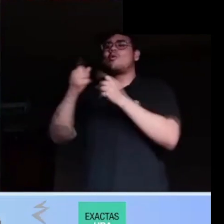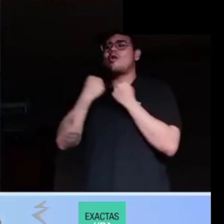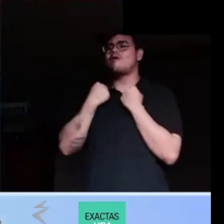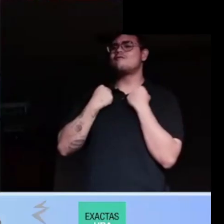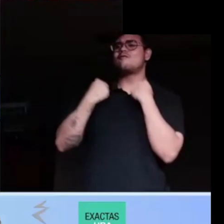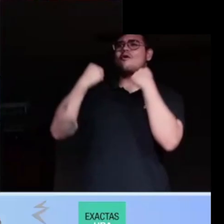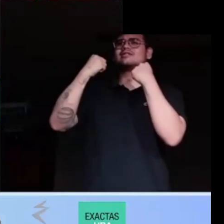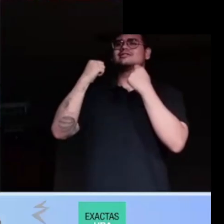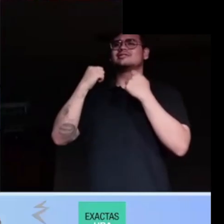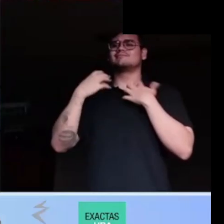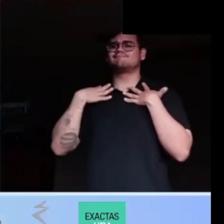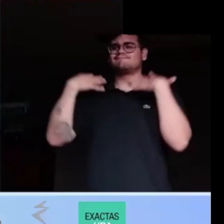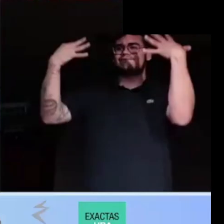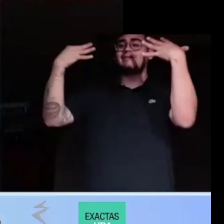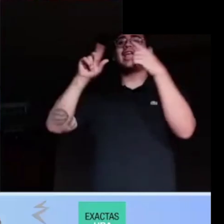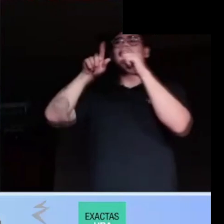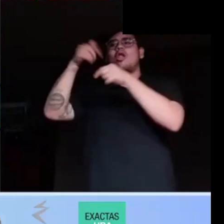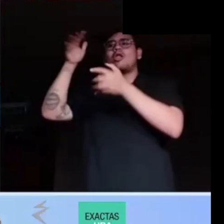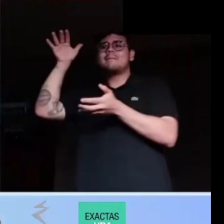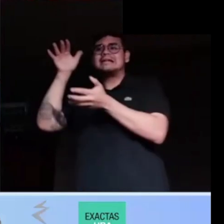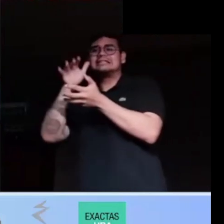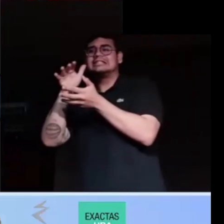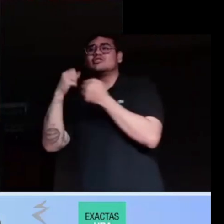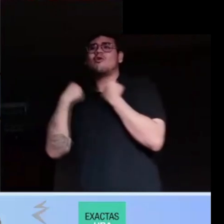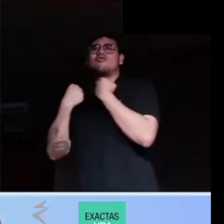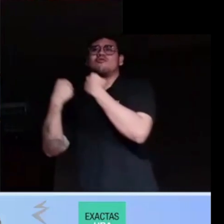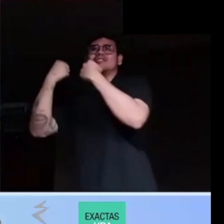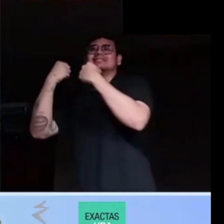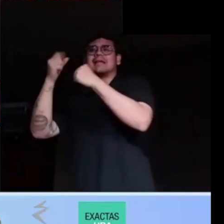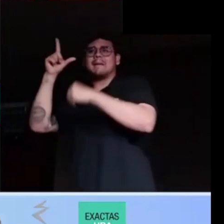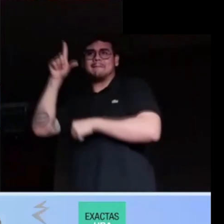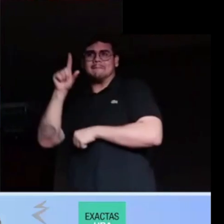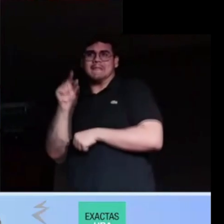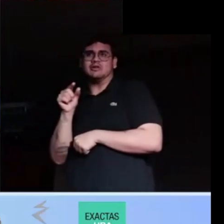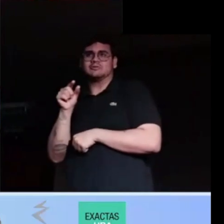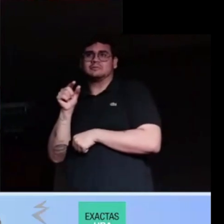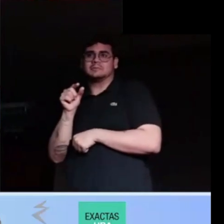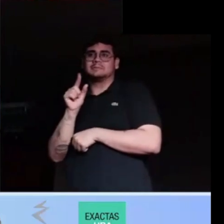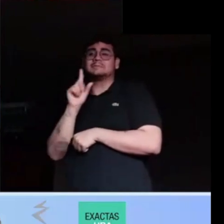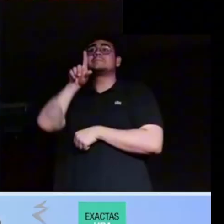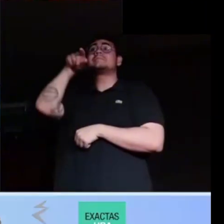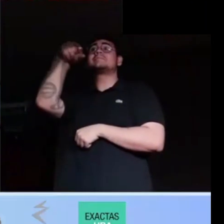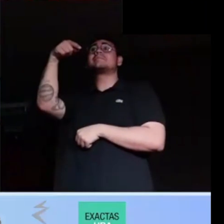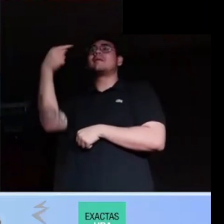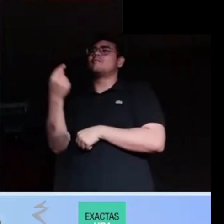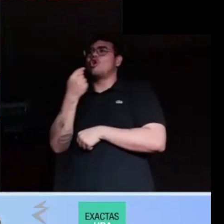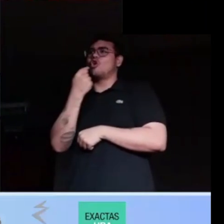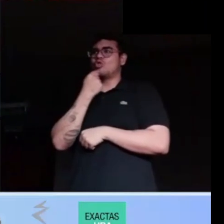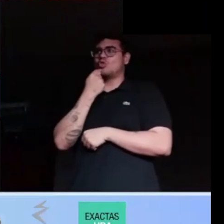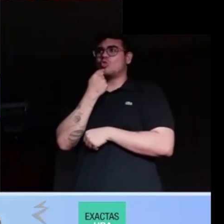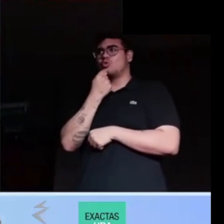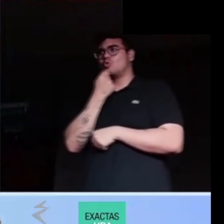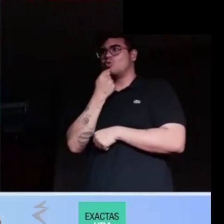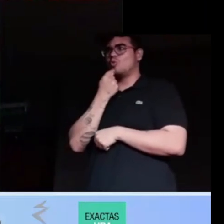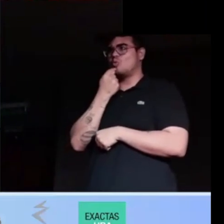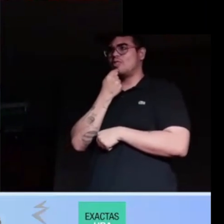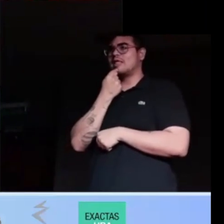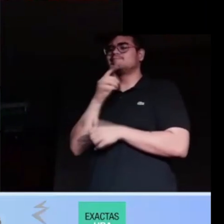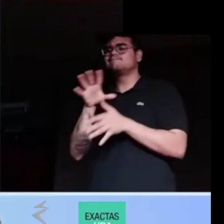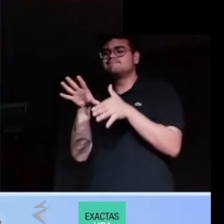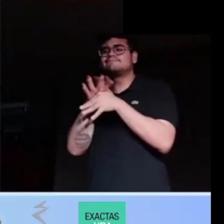más chiquitos que tenían menos fuerza. Y por último, pasábamos a preguntas más concretas y más orientadas,